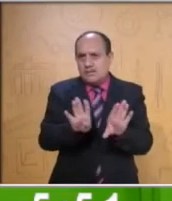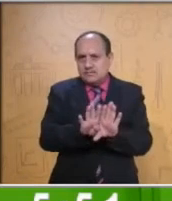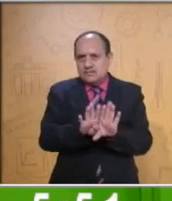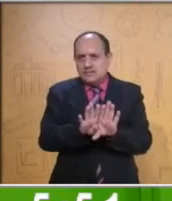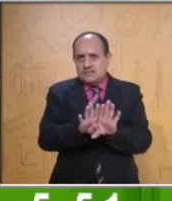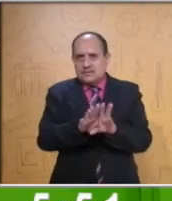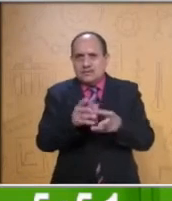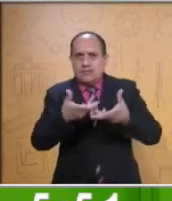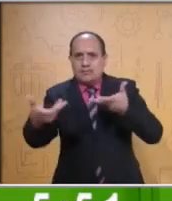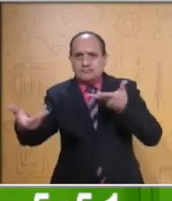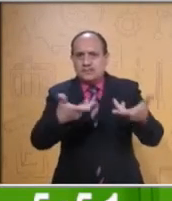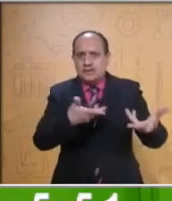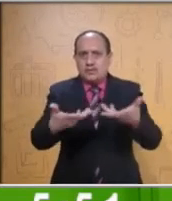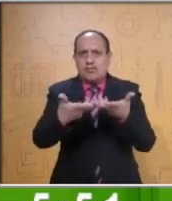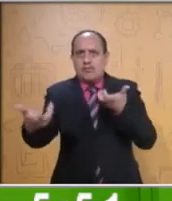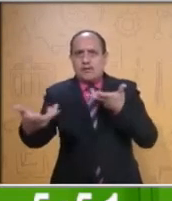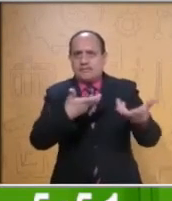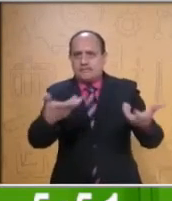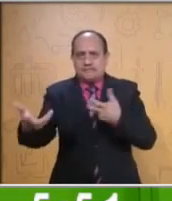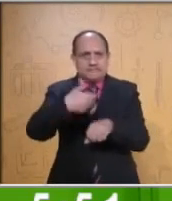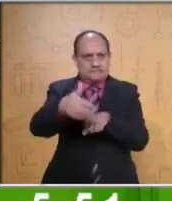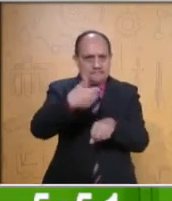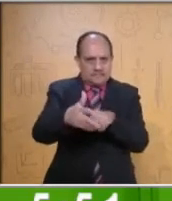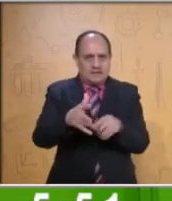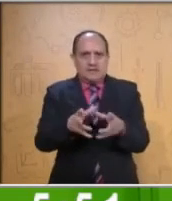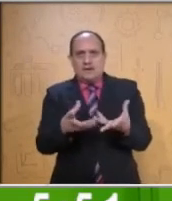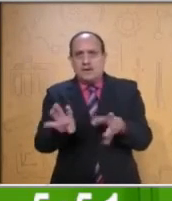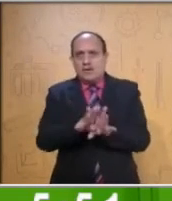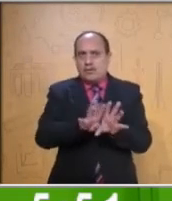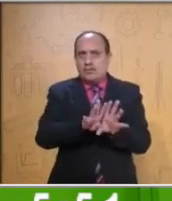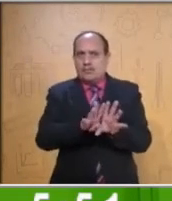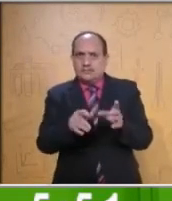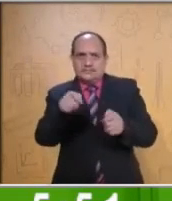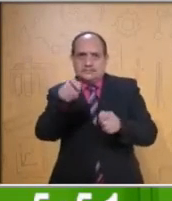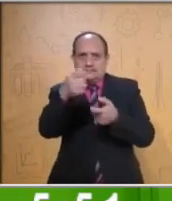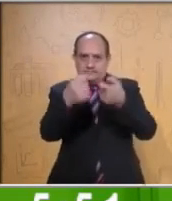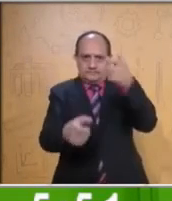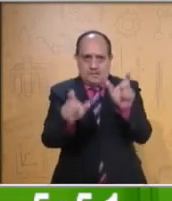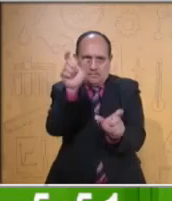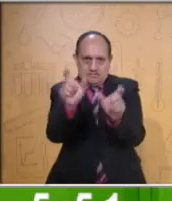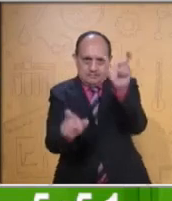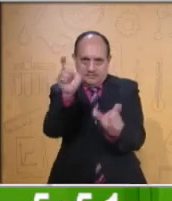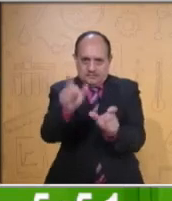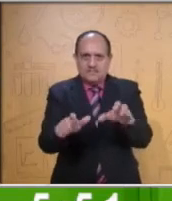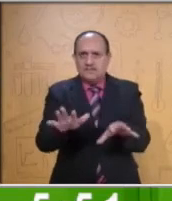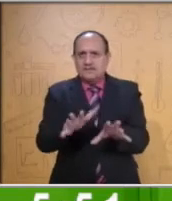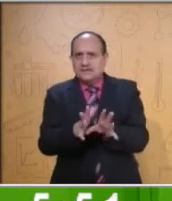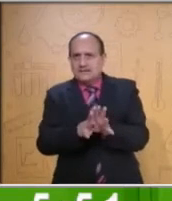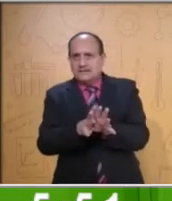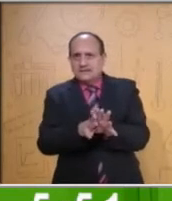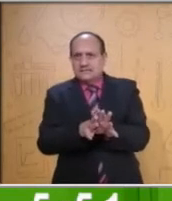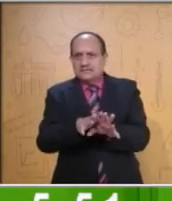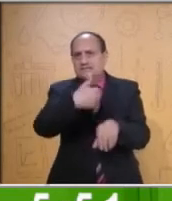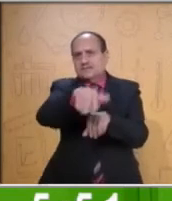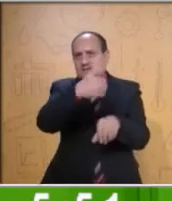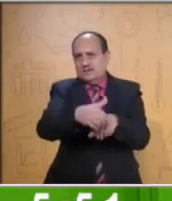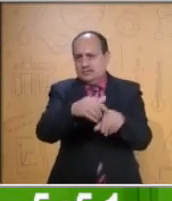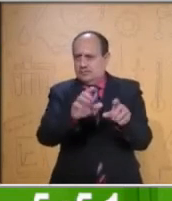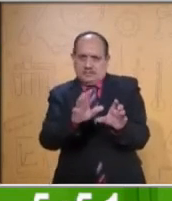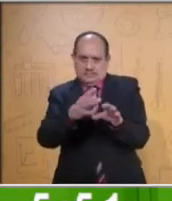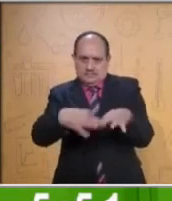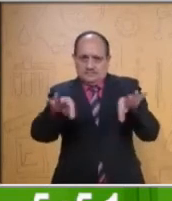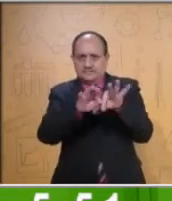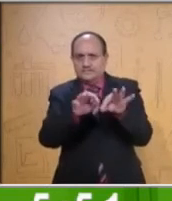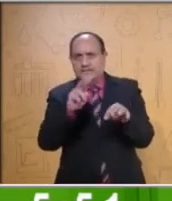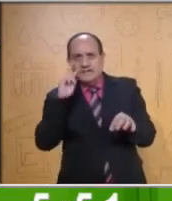se dispersan los datos, cómo se comportan a partir de las medidas de tendencia central, es decir, del dato representativo. Ahí